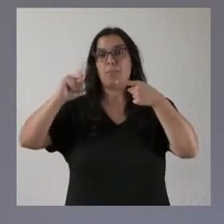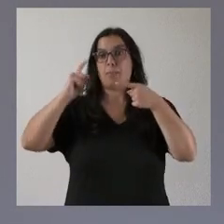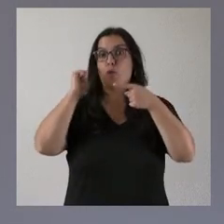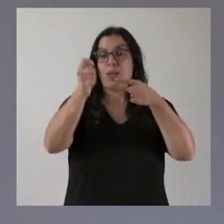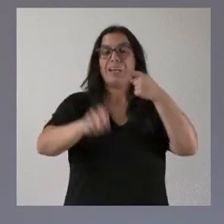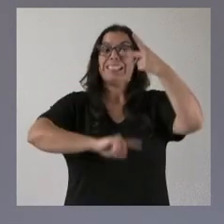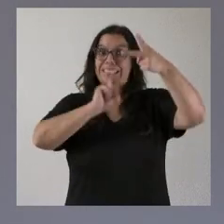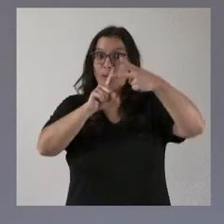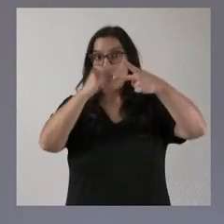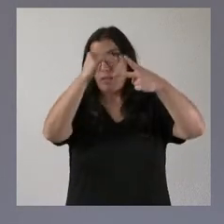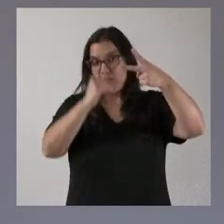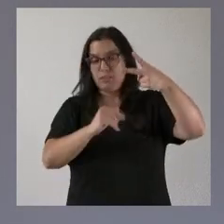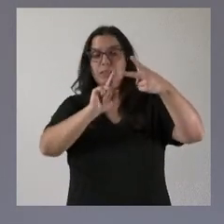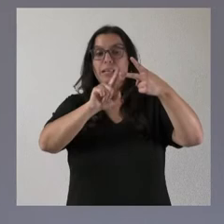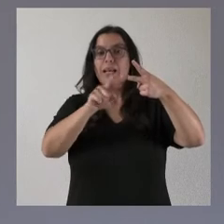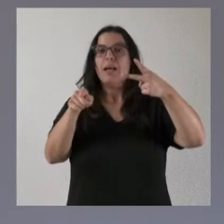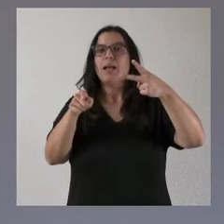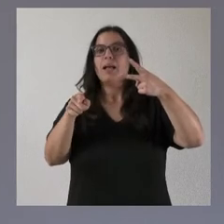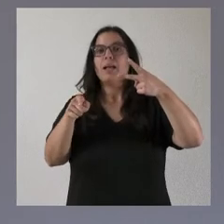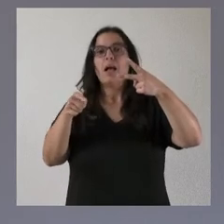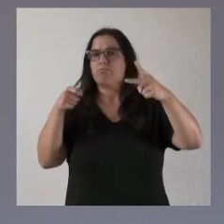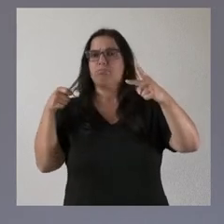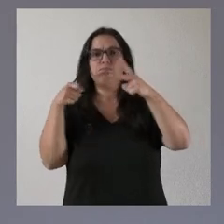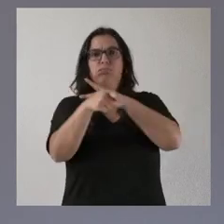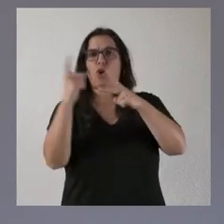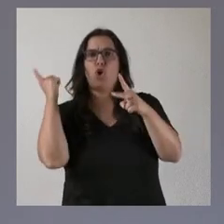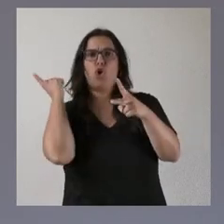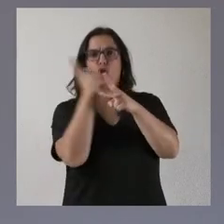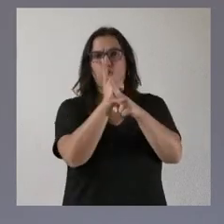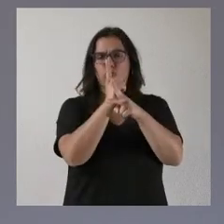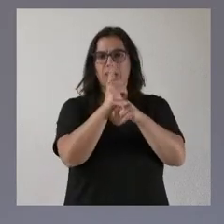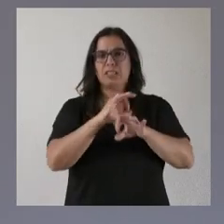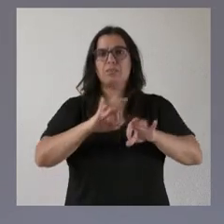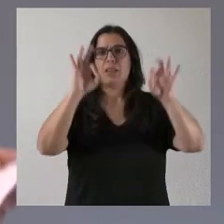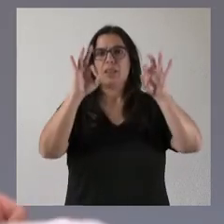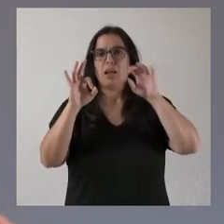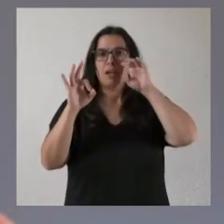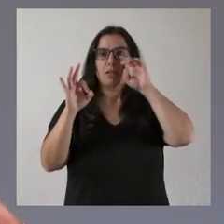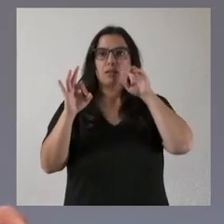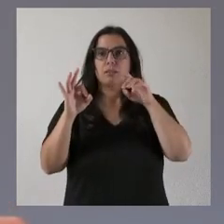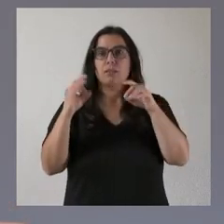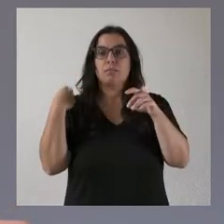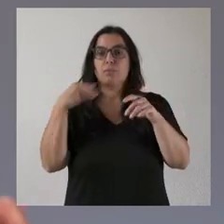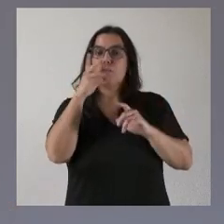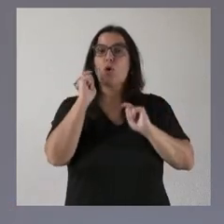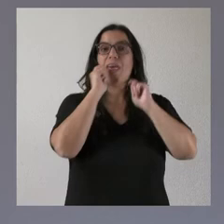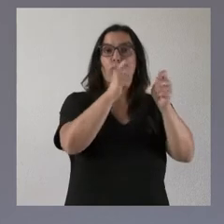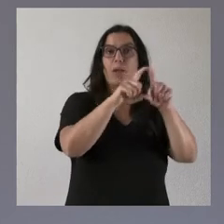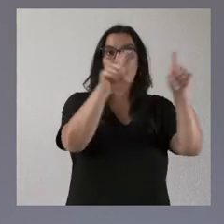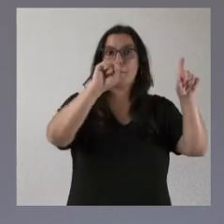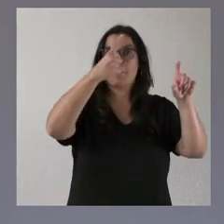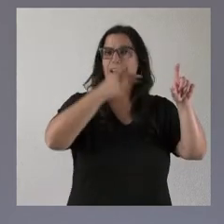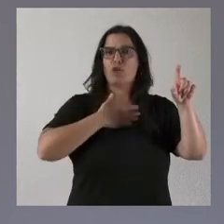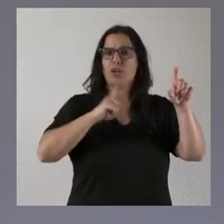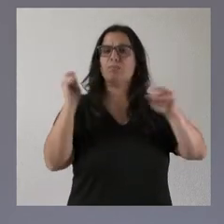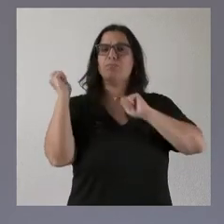adjudicación presenta recurso especial en materia de contratación contra esta adjudicación con